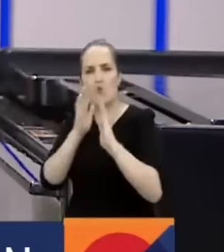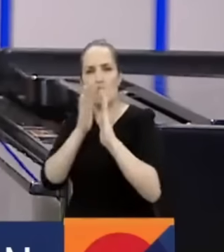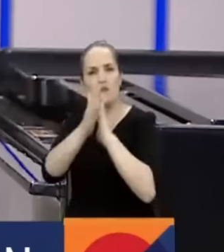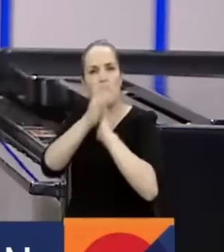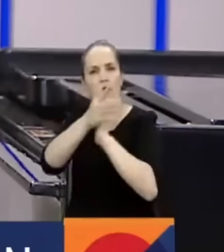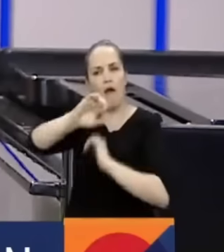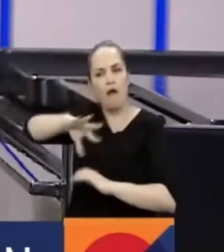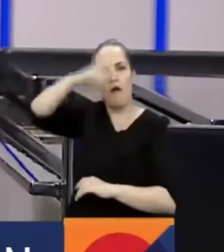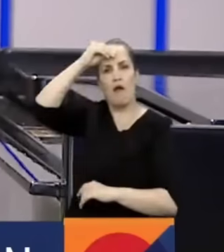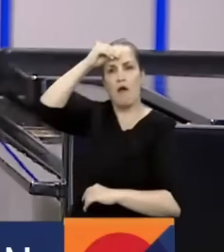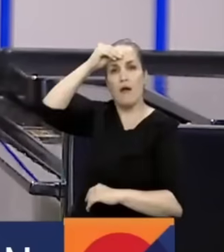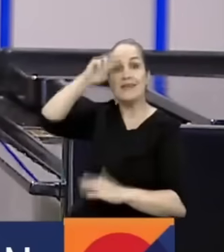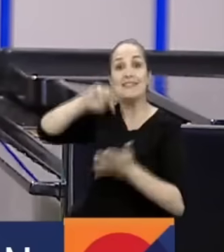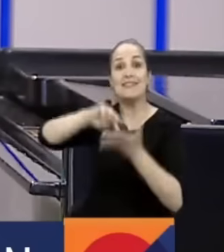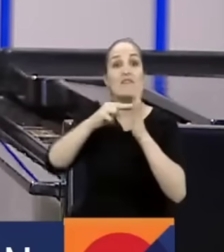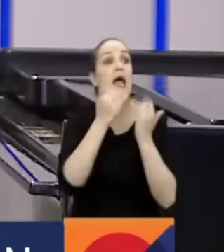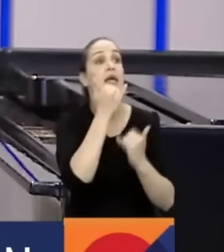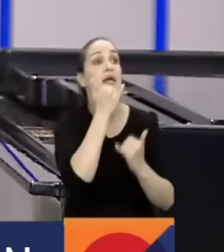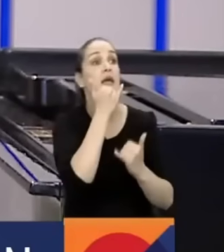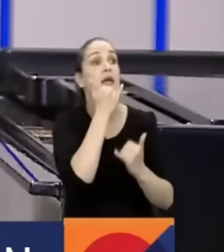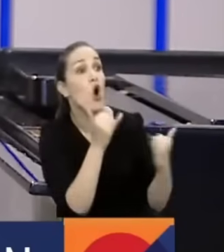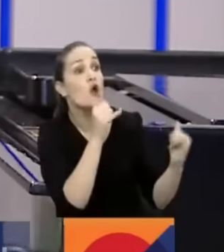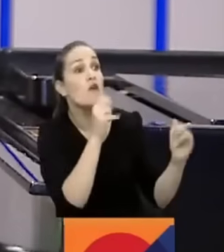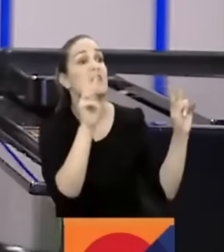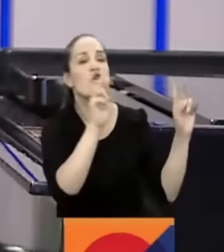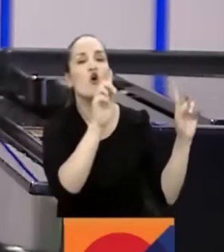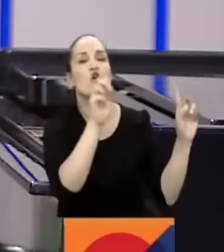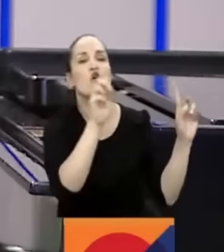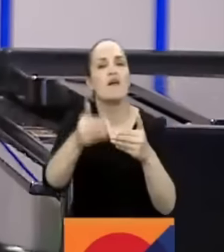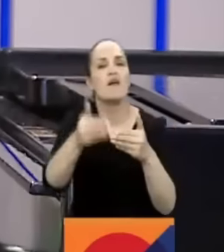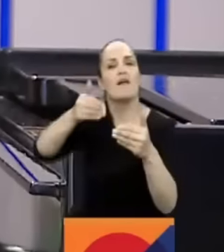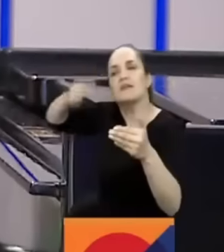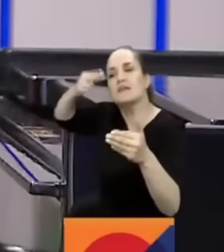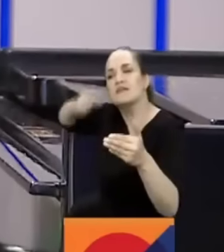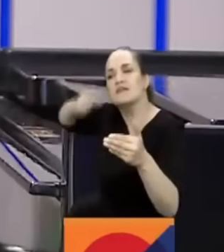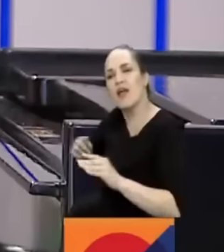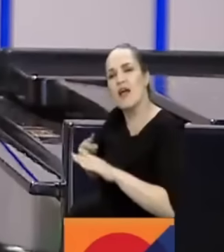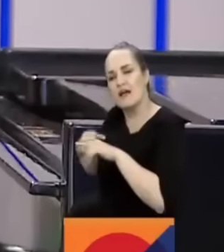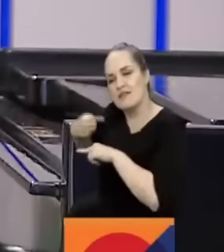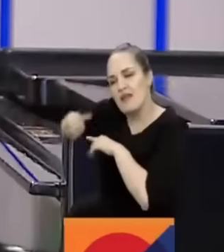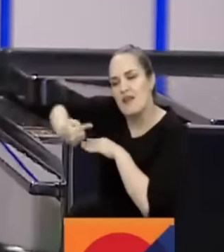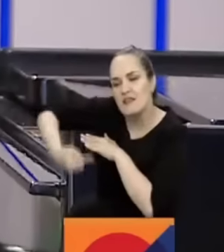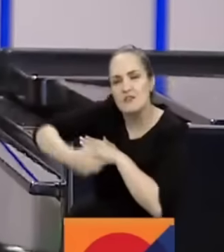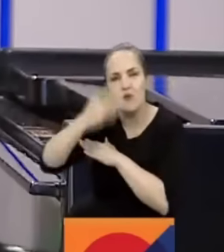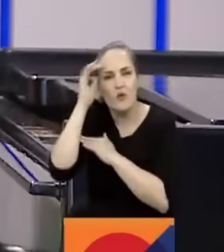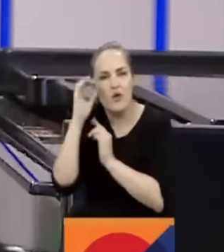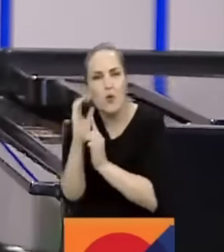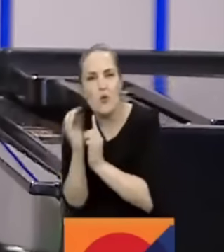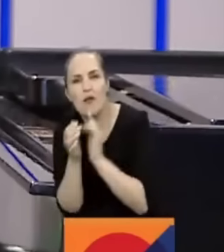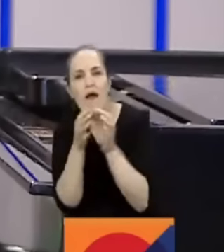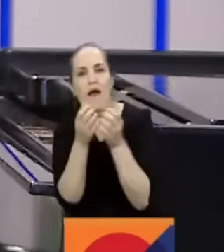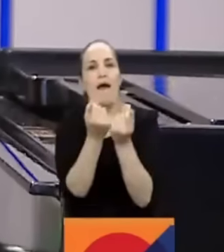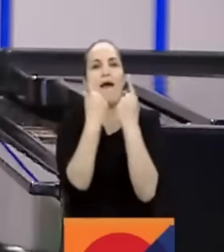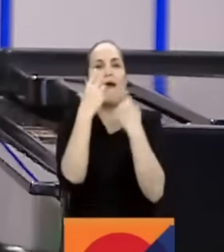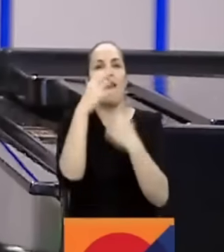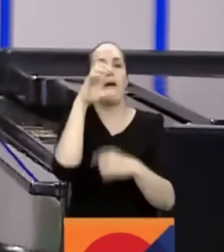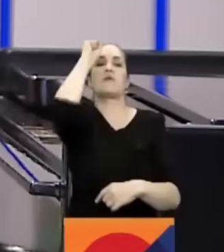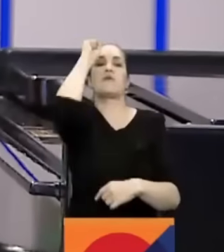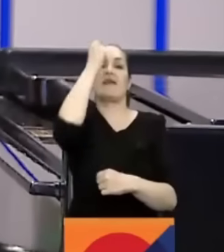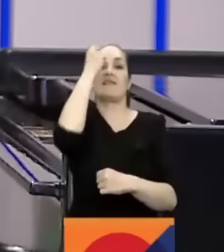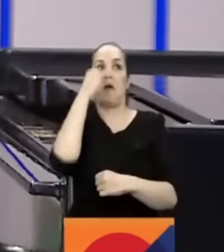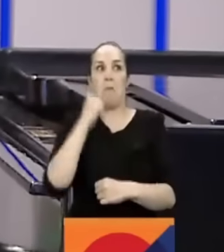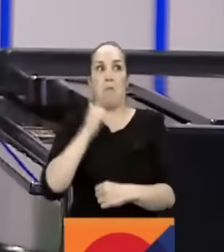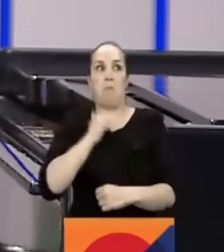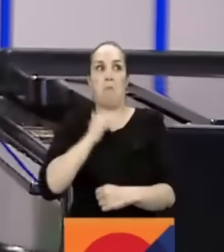no exactamente lo que pasa en el carnaval este año, sino la tradición en sí del carnaval de Barranquilla, para que ustedes puedan entenderla y pues se animen a ir,